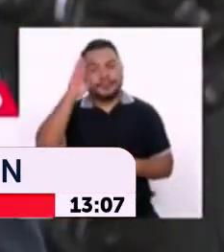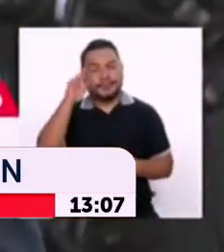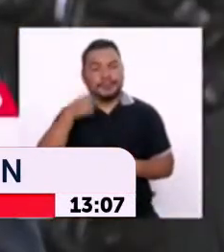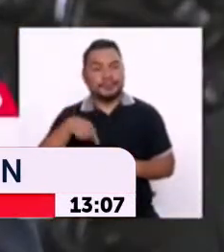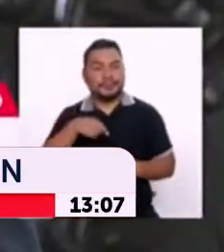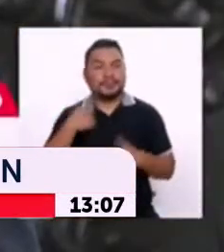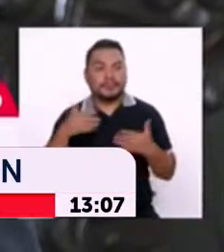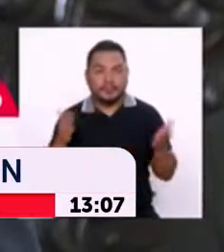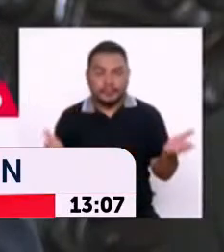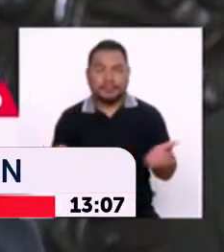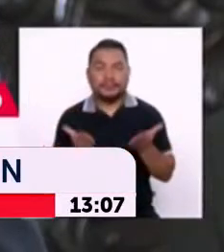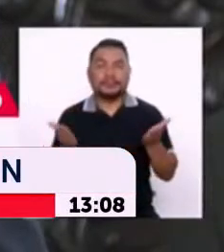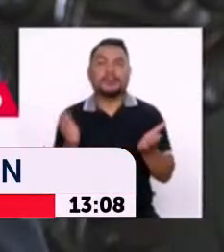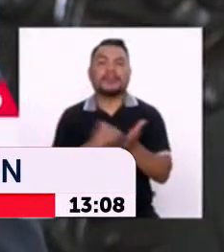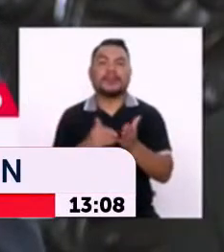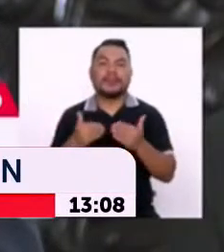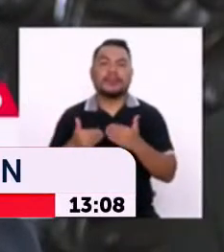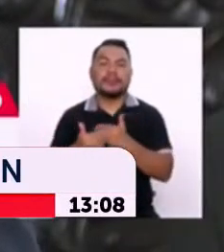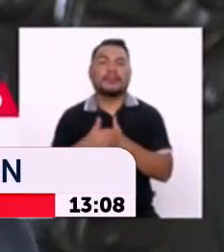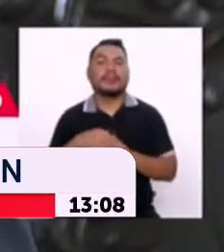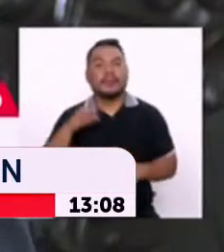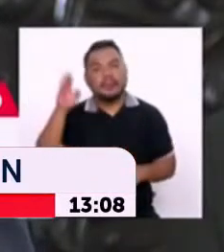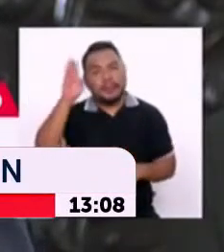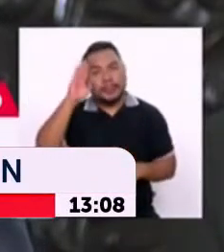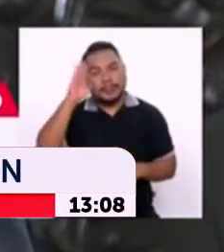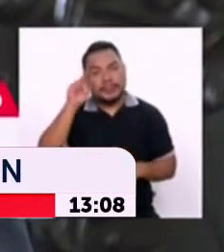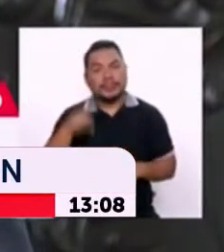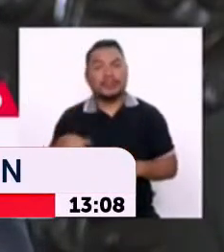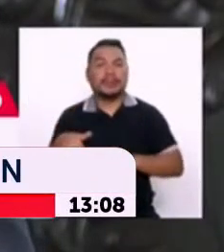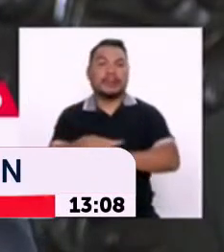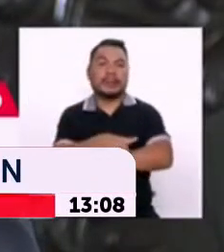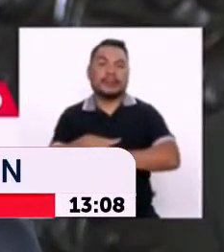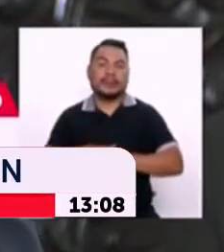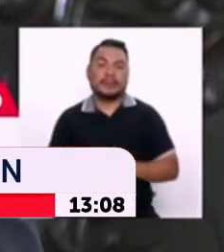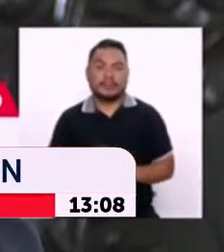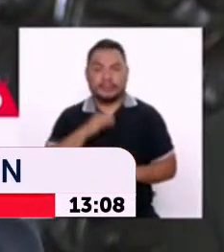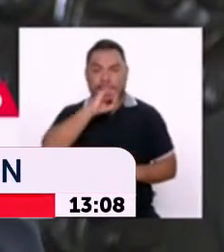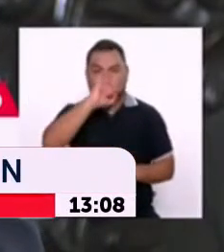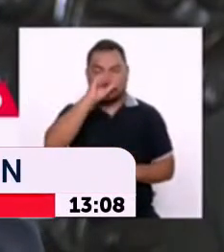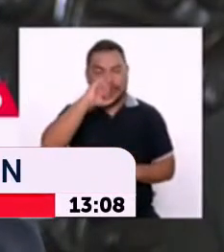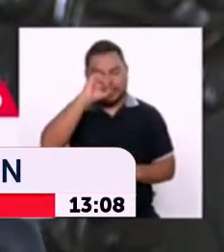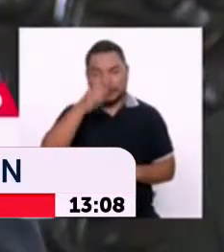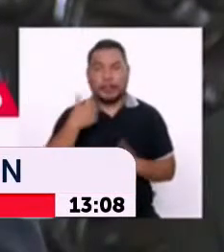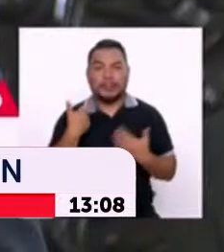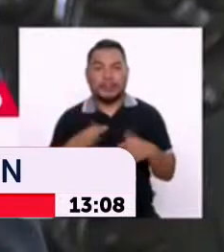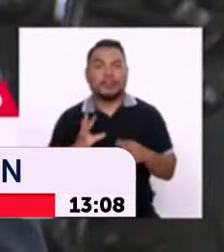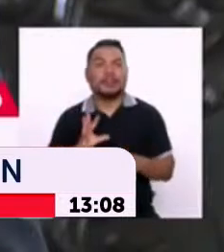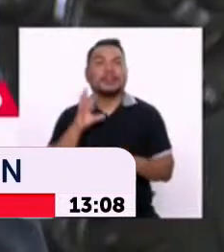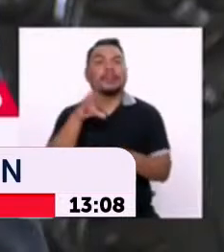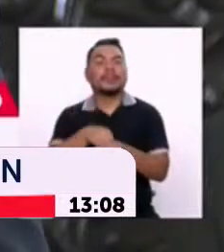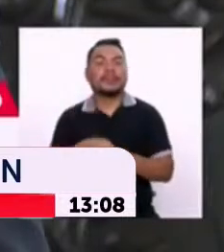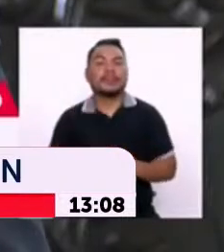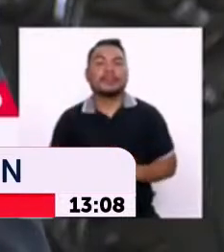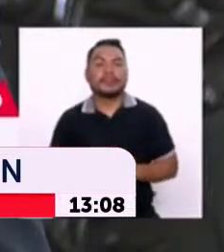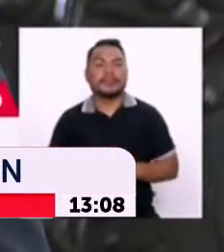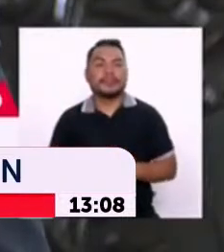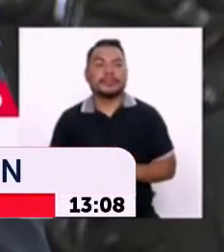se ha promovido la mayor presencia de policías en las calles. Hemos